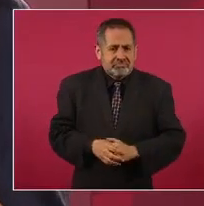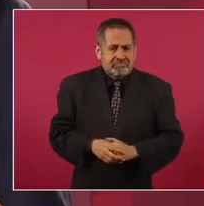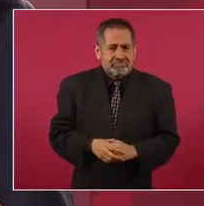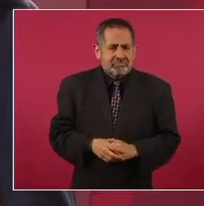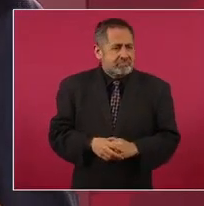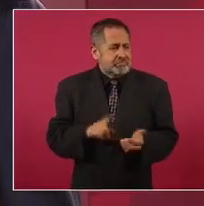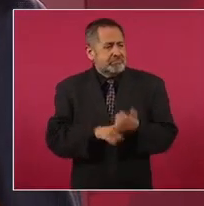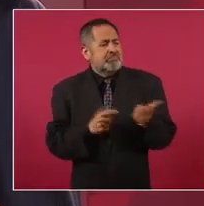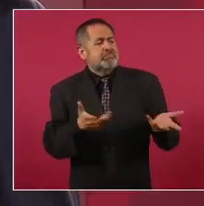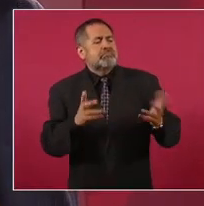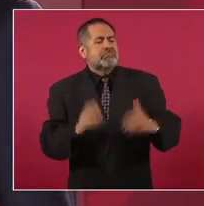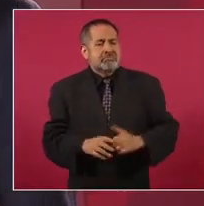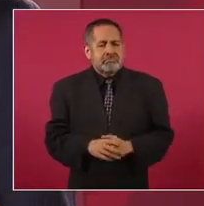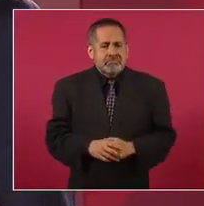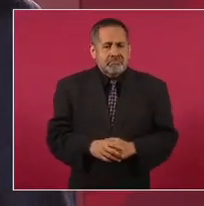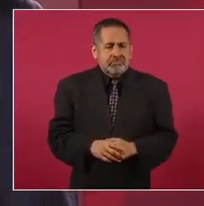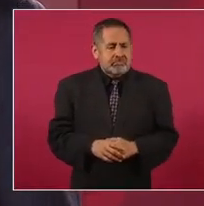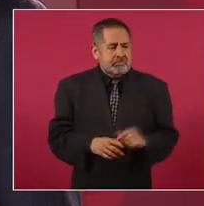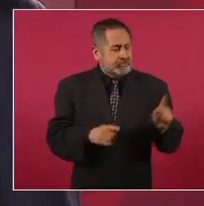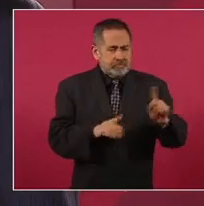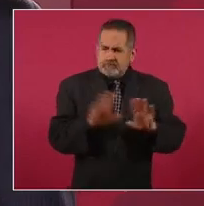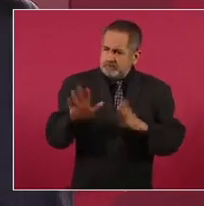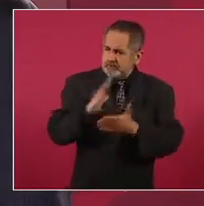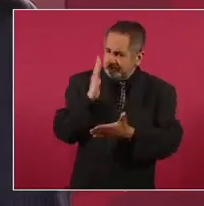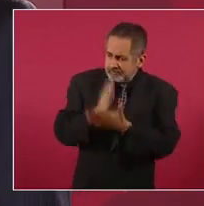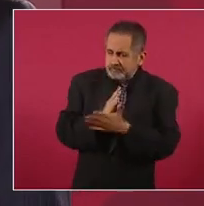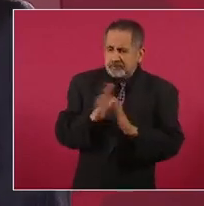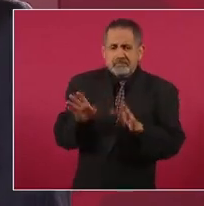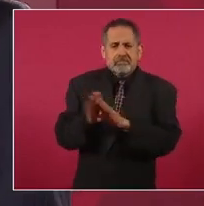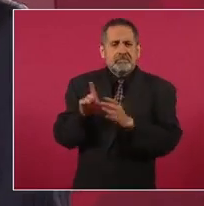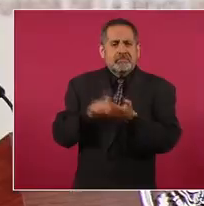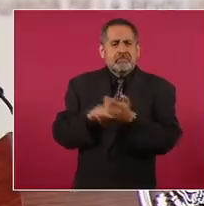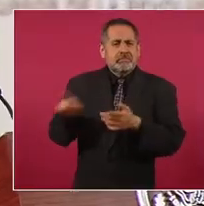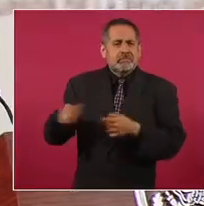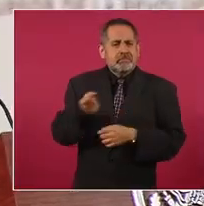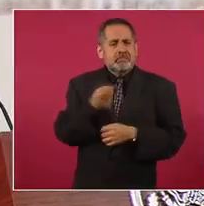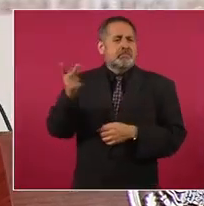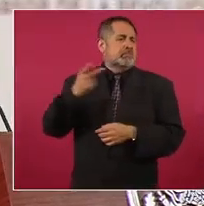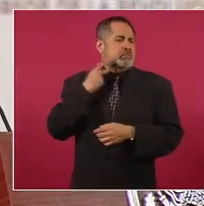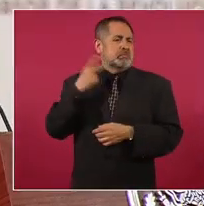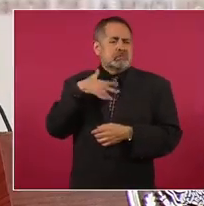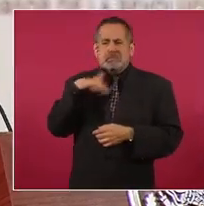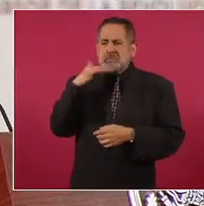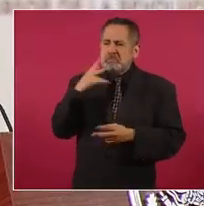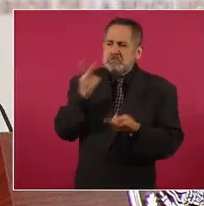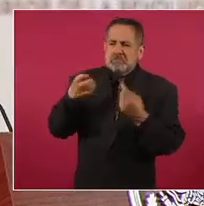¿Qué ha hecho en contra de los delincuentes de cuello blanco